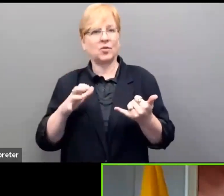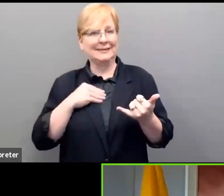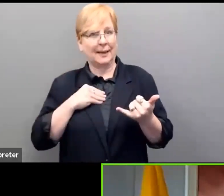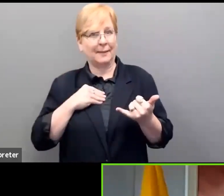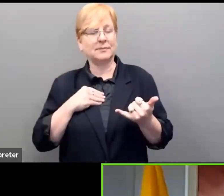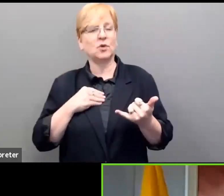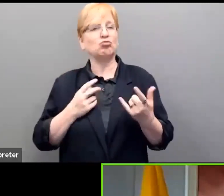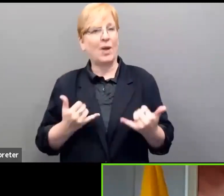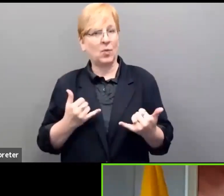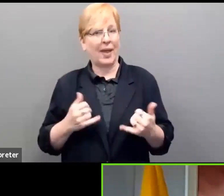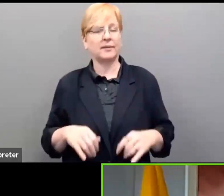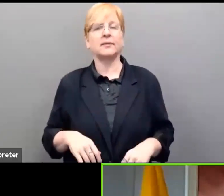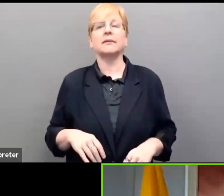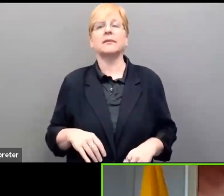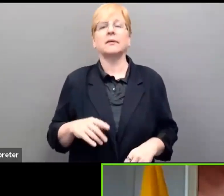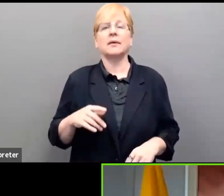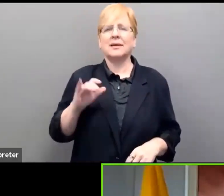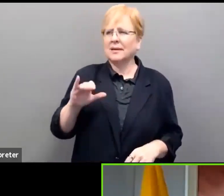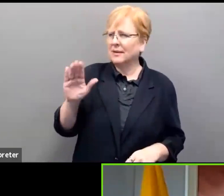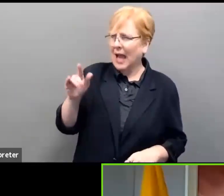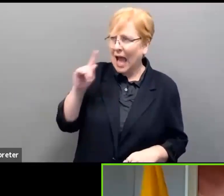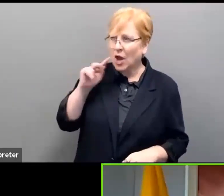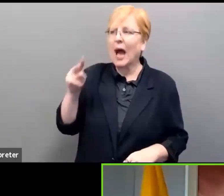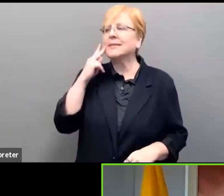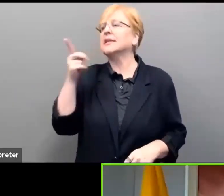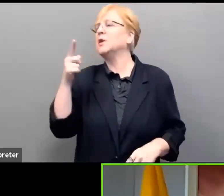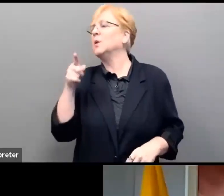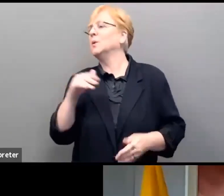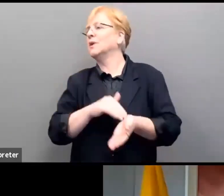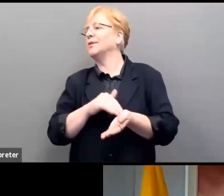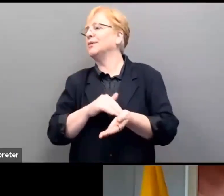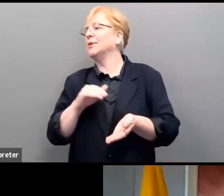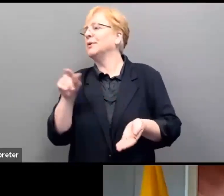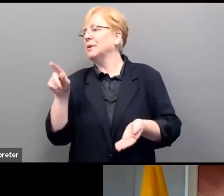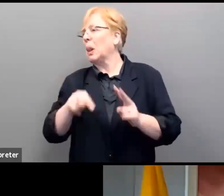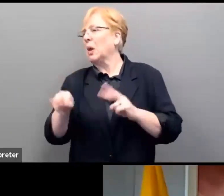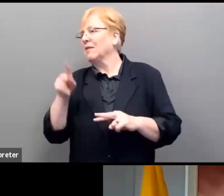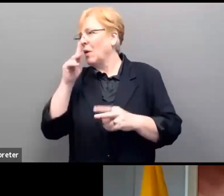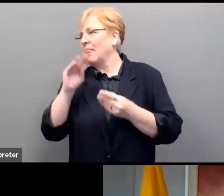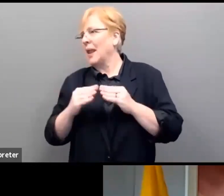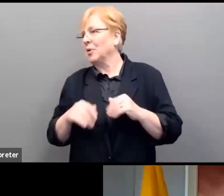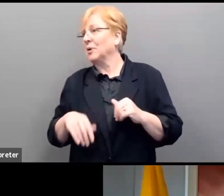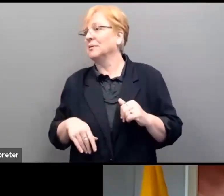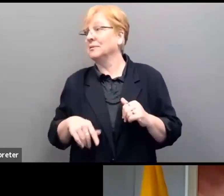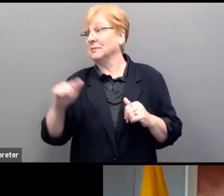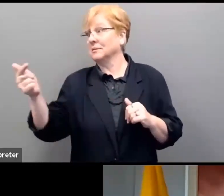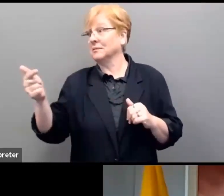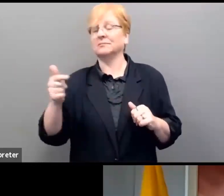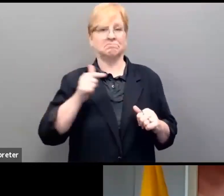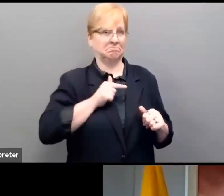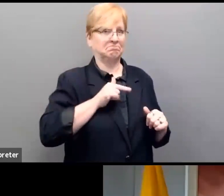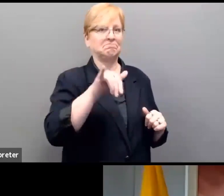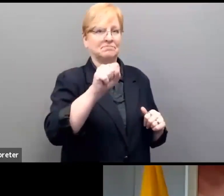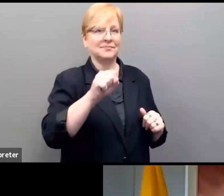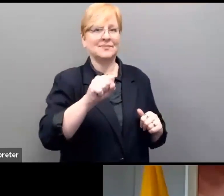Nathan, ¿puedes encender el micrófono? Sí, ¿escuchan? Sí, adelante. Tengo una pregunta acerca de hospitalizaciones. ¿Tenemos idea